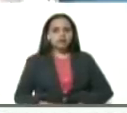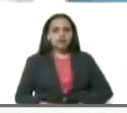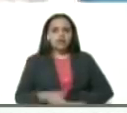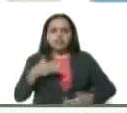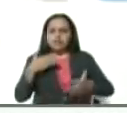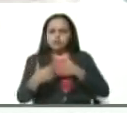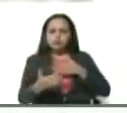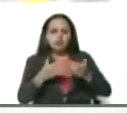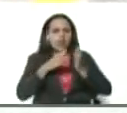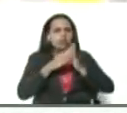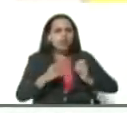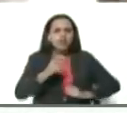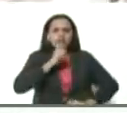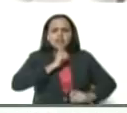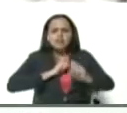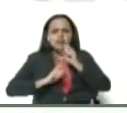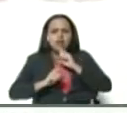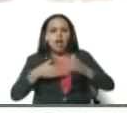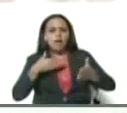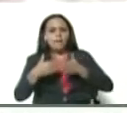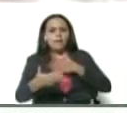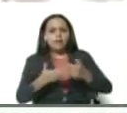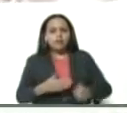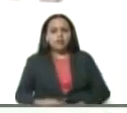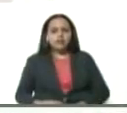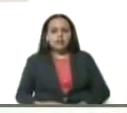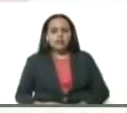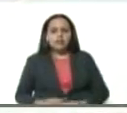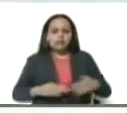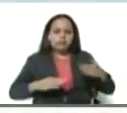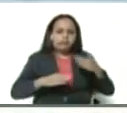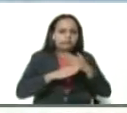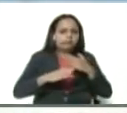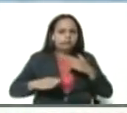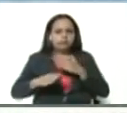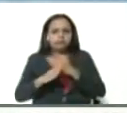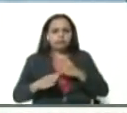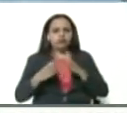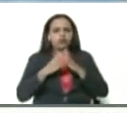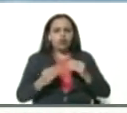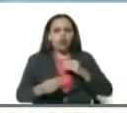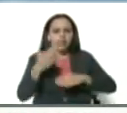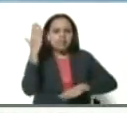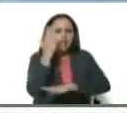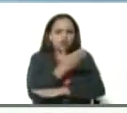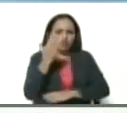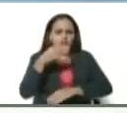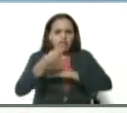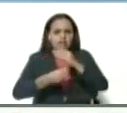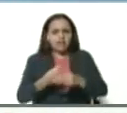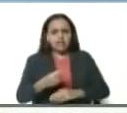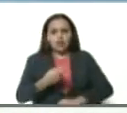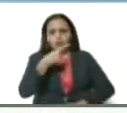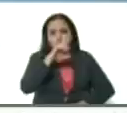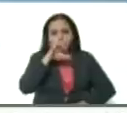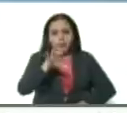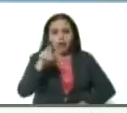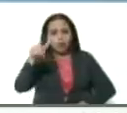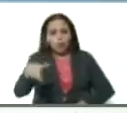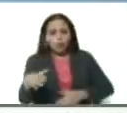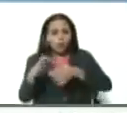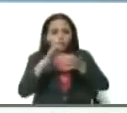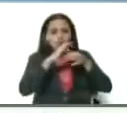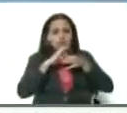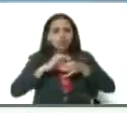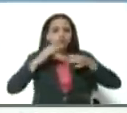las complejidades, a pesar de todos los obstáculos, con todos los bloqueos y sanciones, hoy estamos unidos en